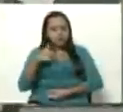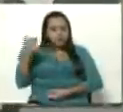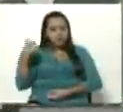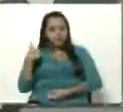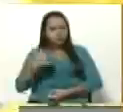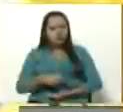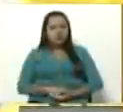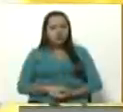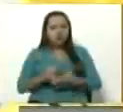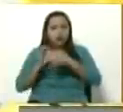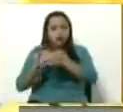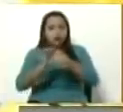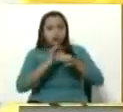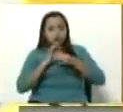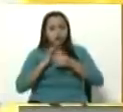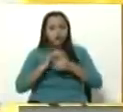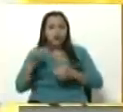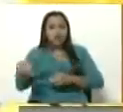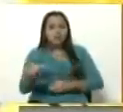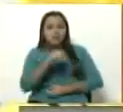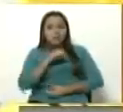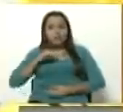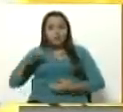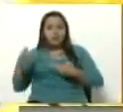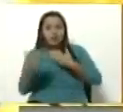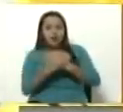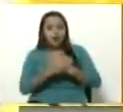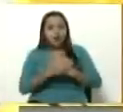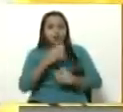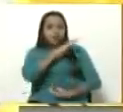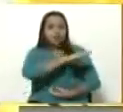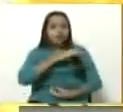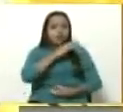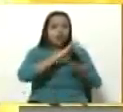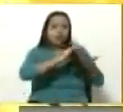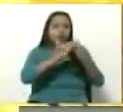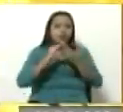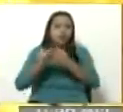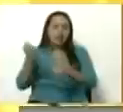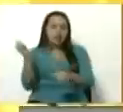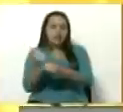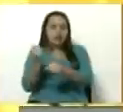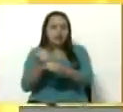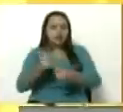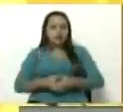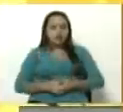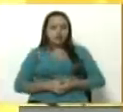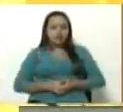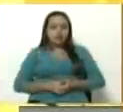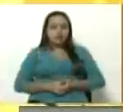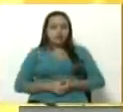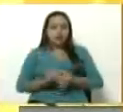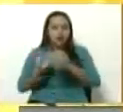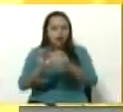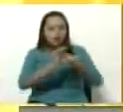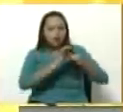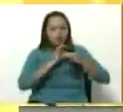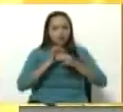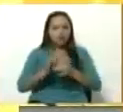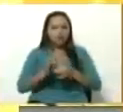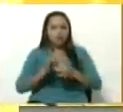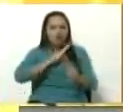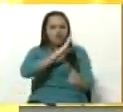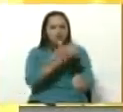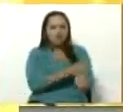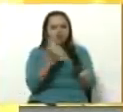las asociaciones, el sector privado, con los consejos y comunas productivas. En fin, la unión de las fuerzas